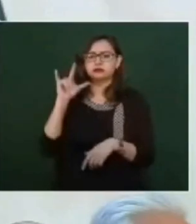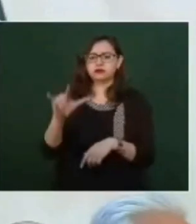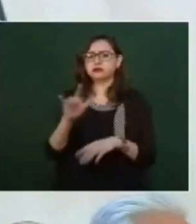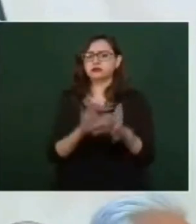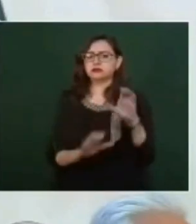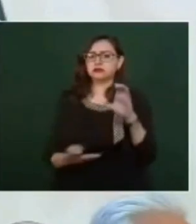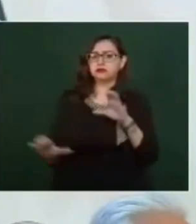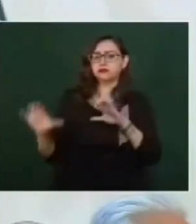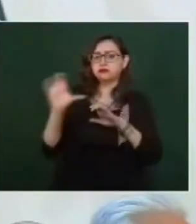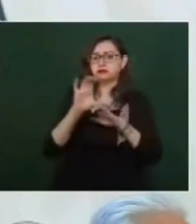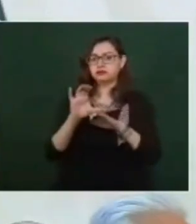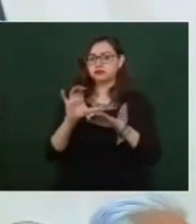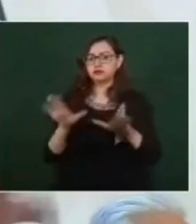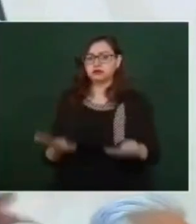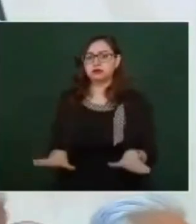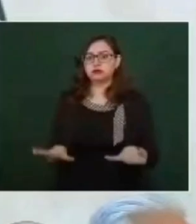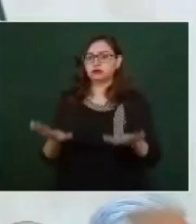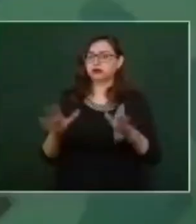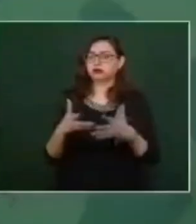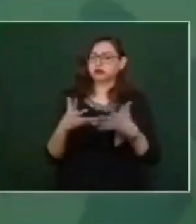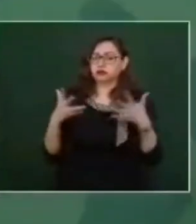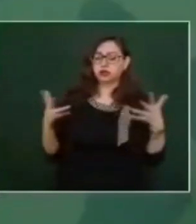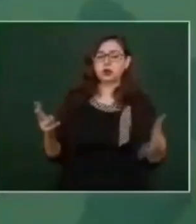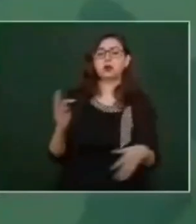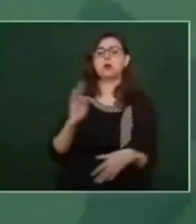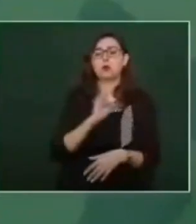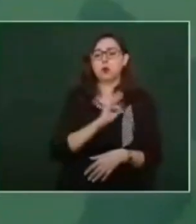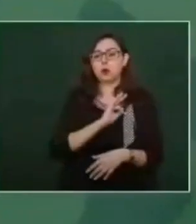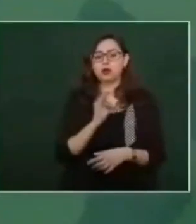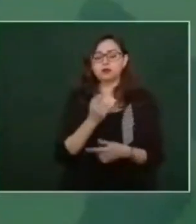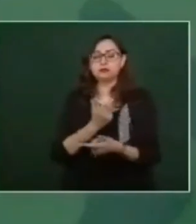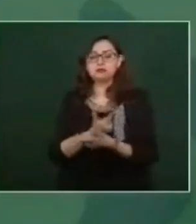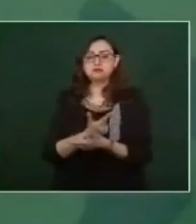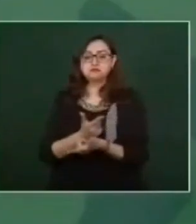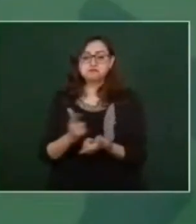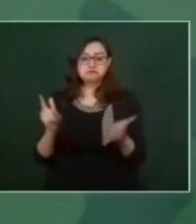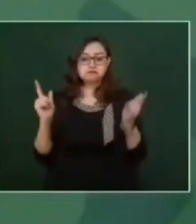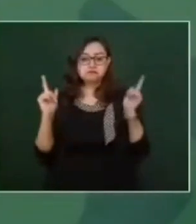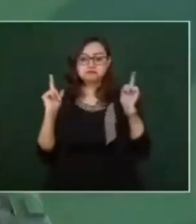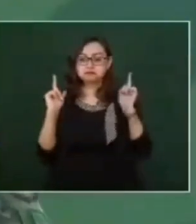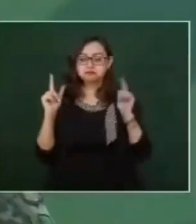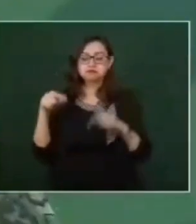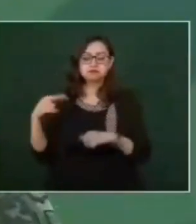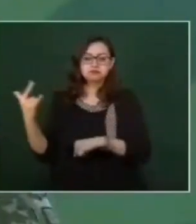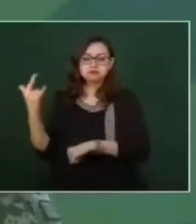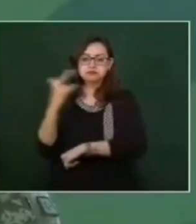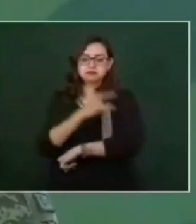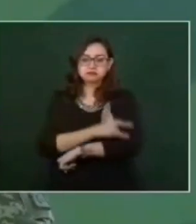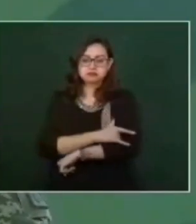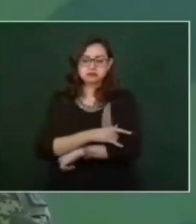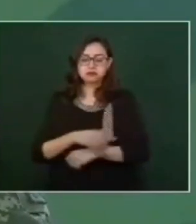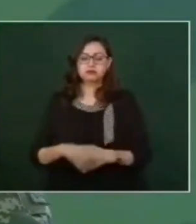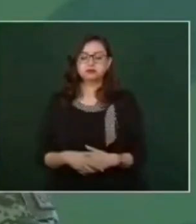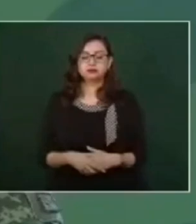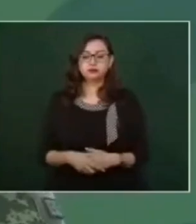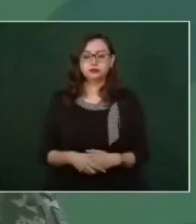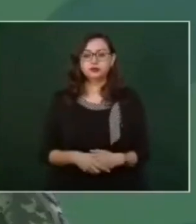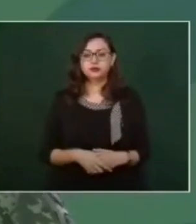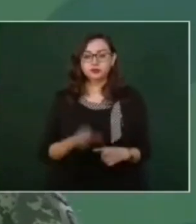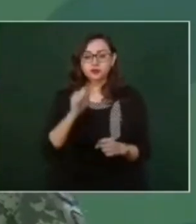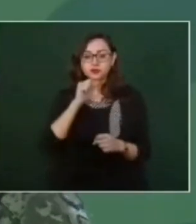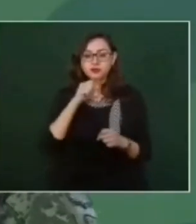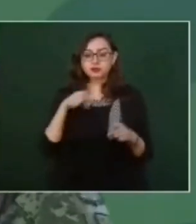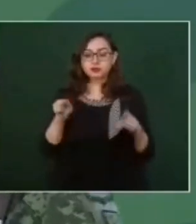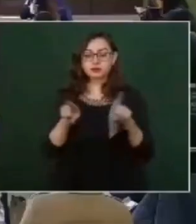A380, y de ahí cualquier tipo de aeronave puede operar en cualquier condición de visibilidad en todo tiempo en este complejo.